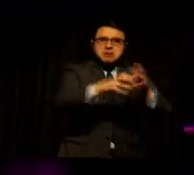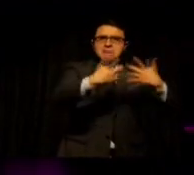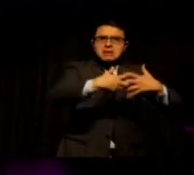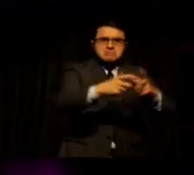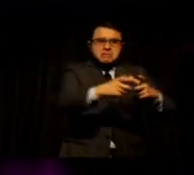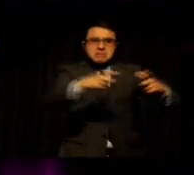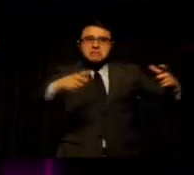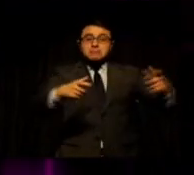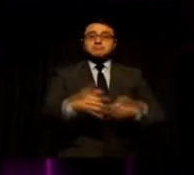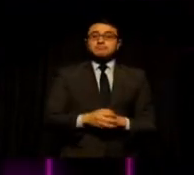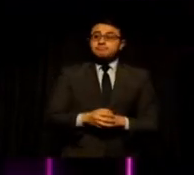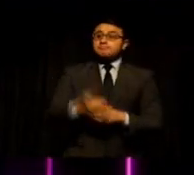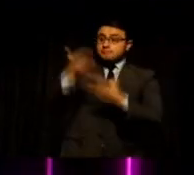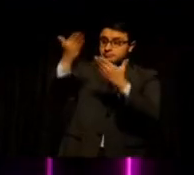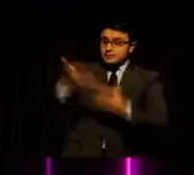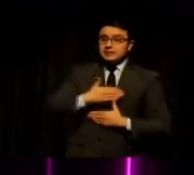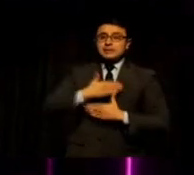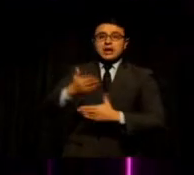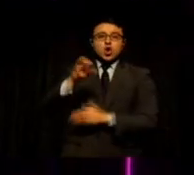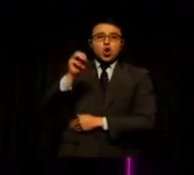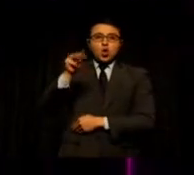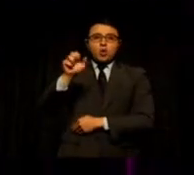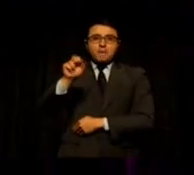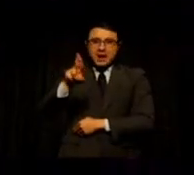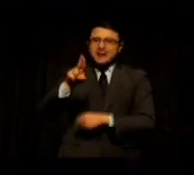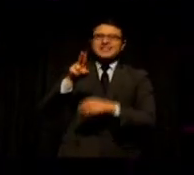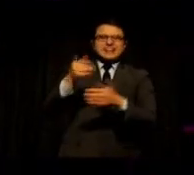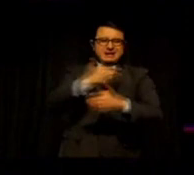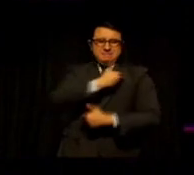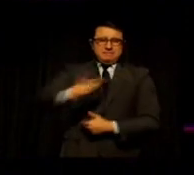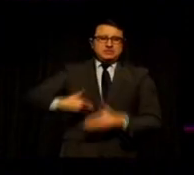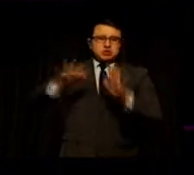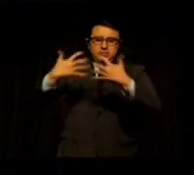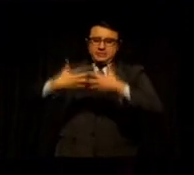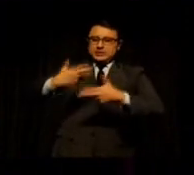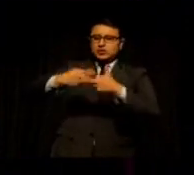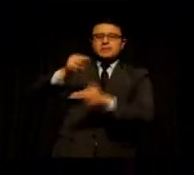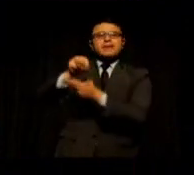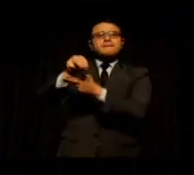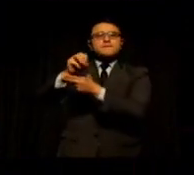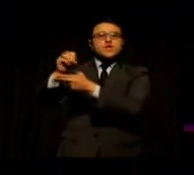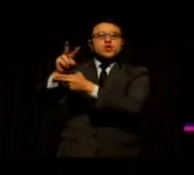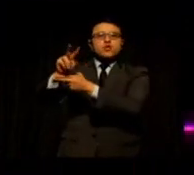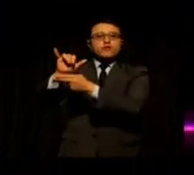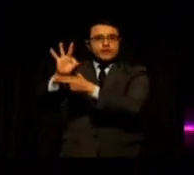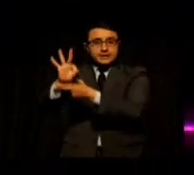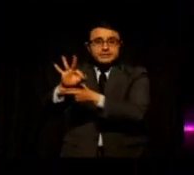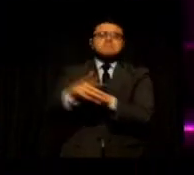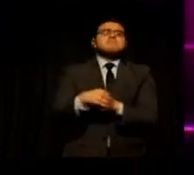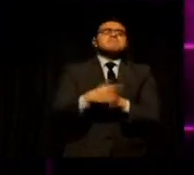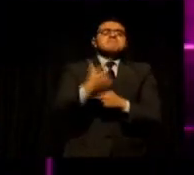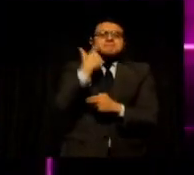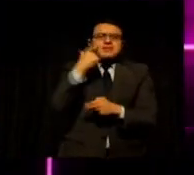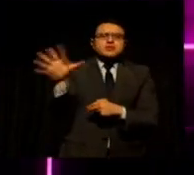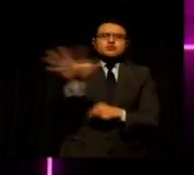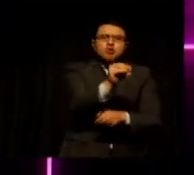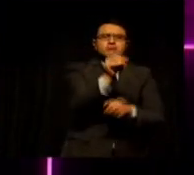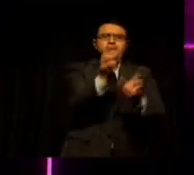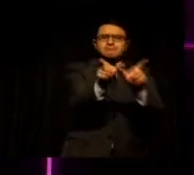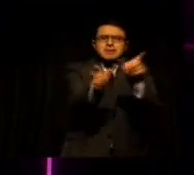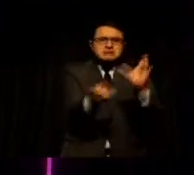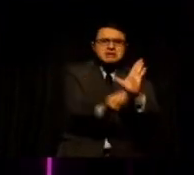saludo a omar téllez ex presidente de muve mi saludo también a todos los emprendedores que están con nosotros